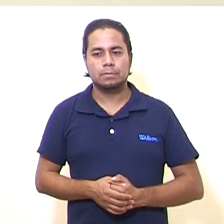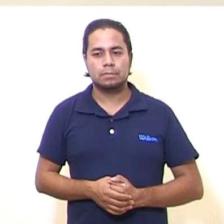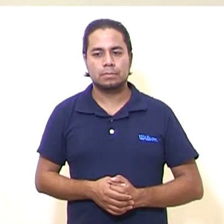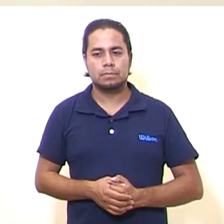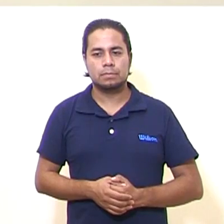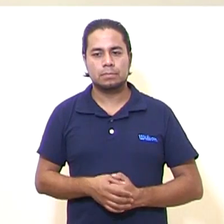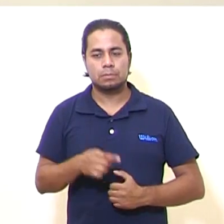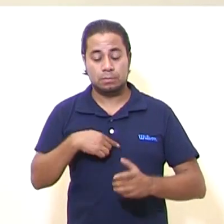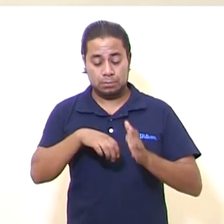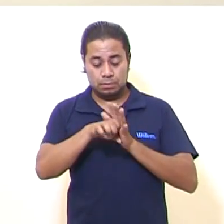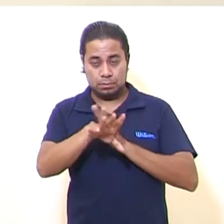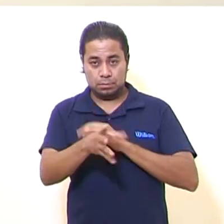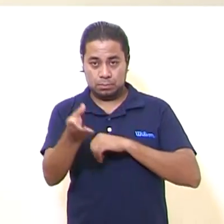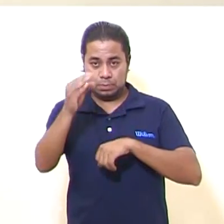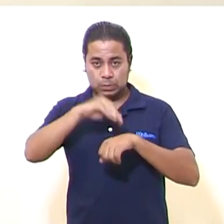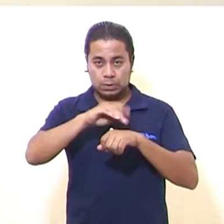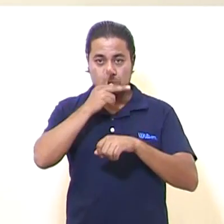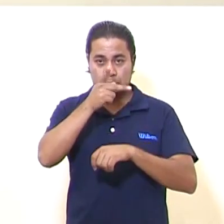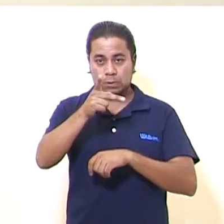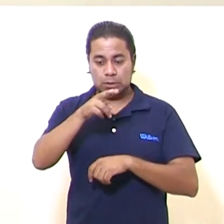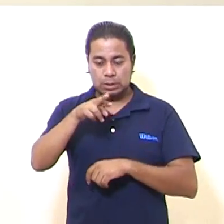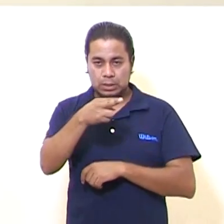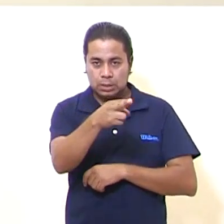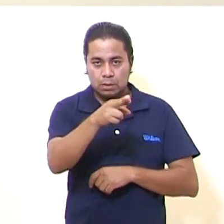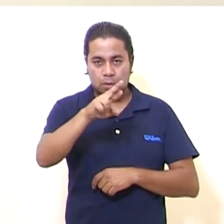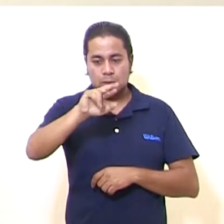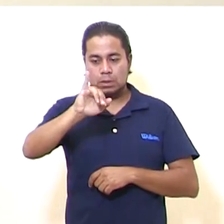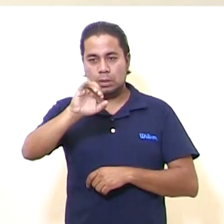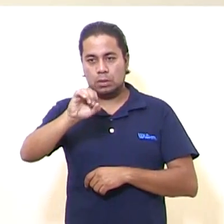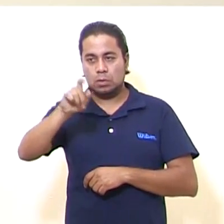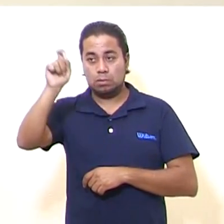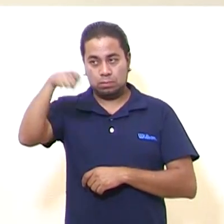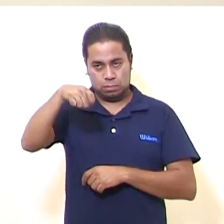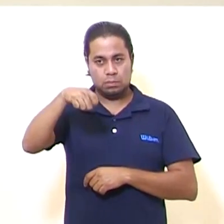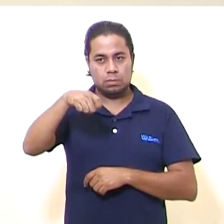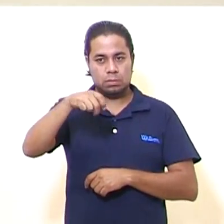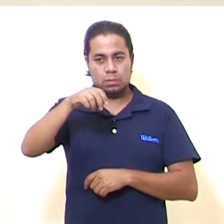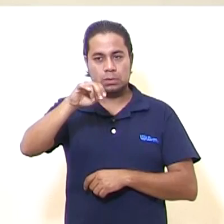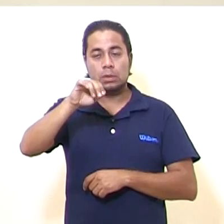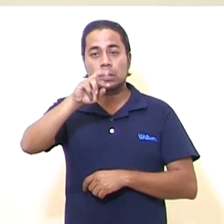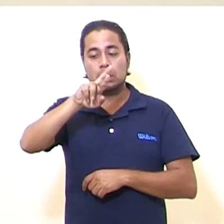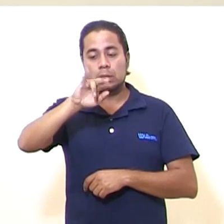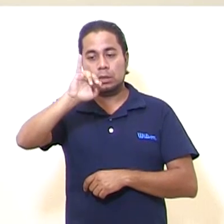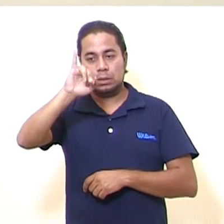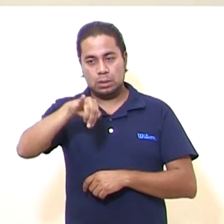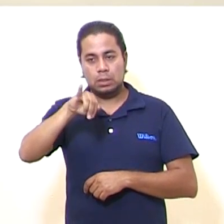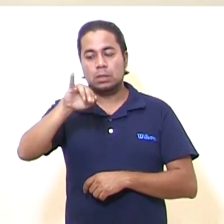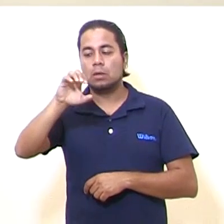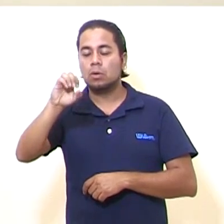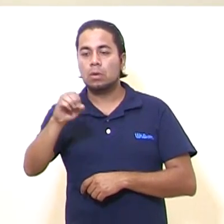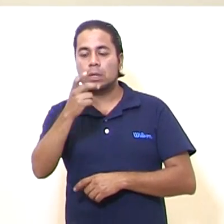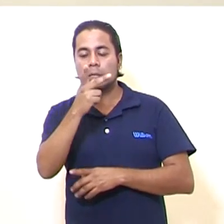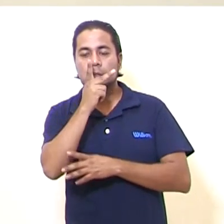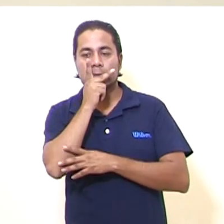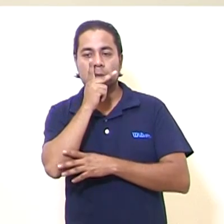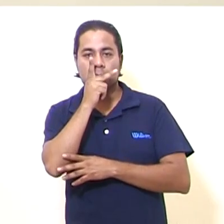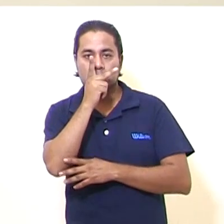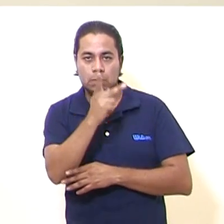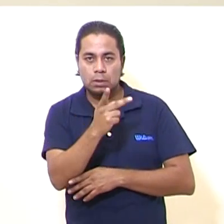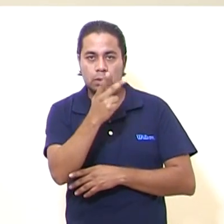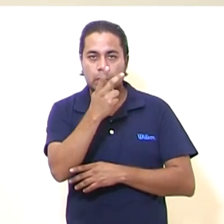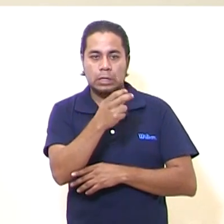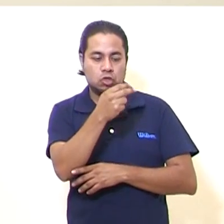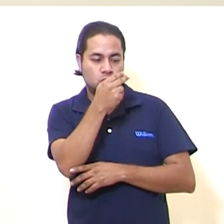la palabra río, acuérdate que río lleva acento, y esta parte de la palabra es